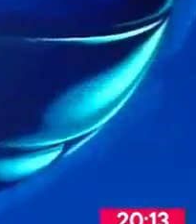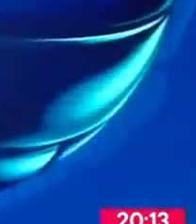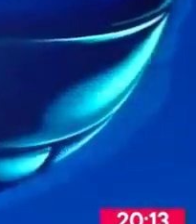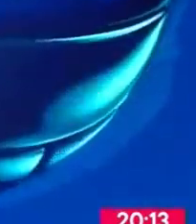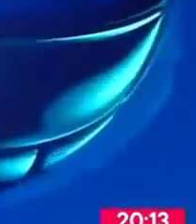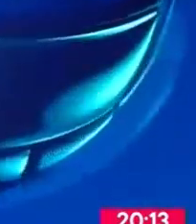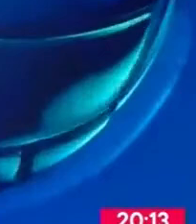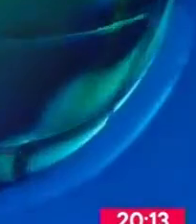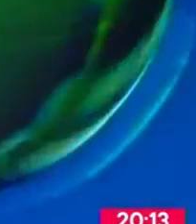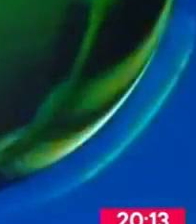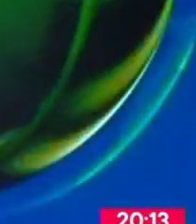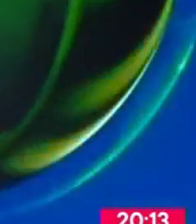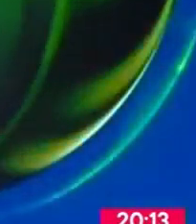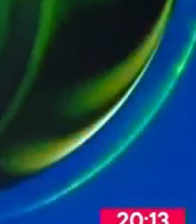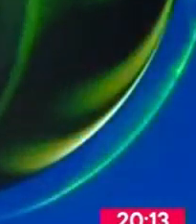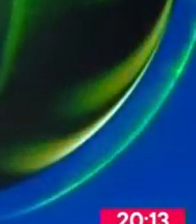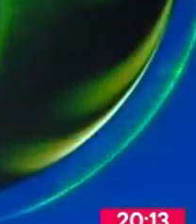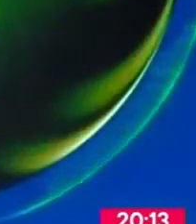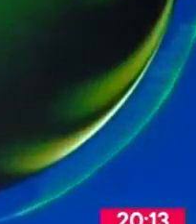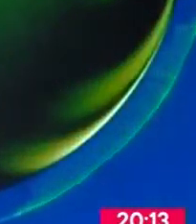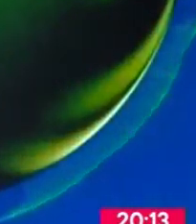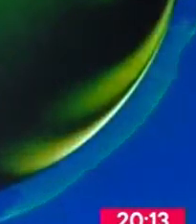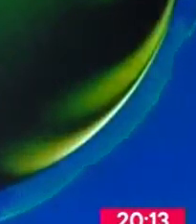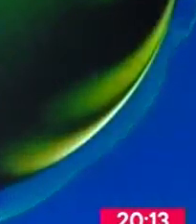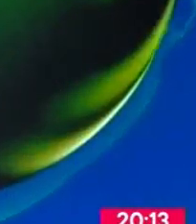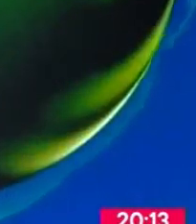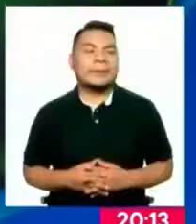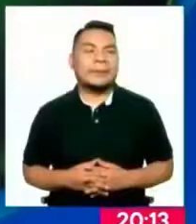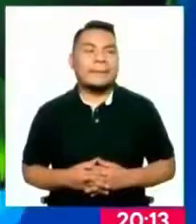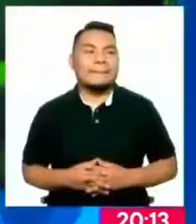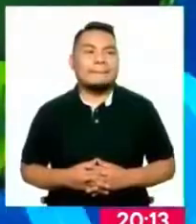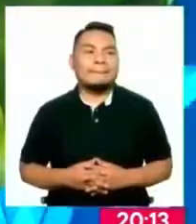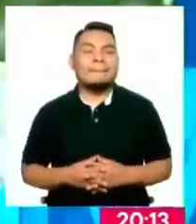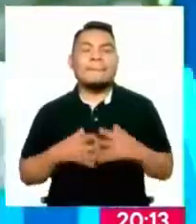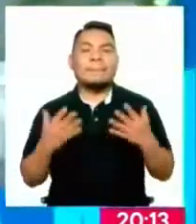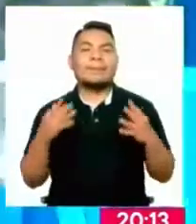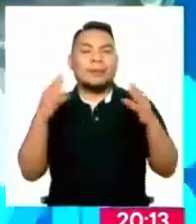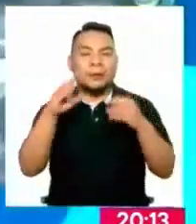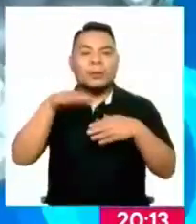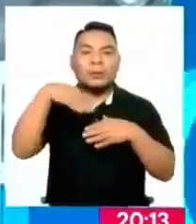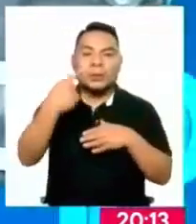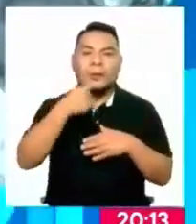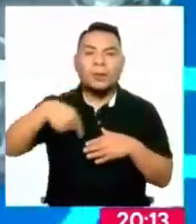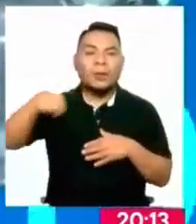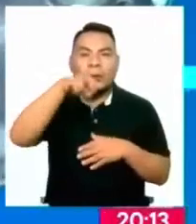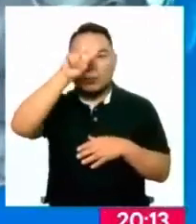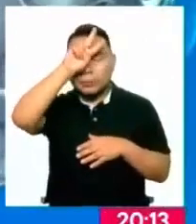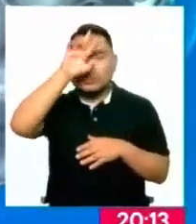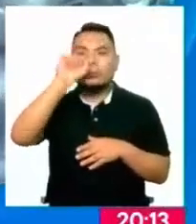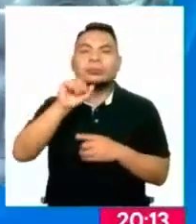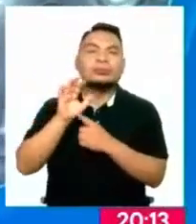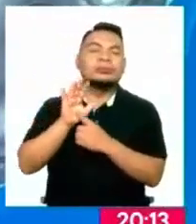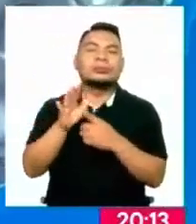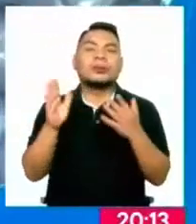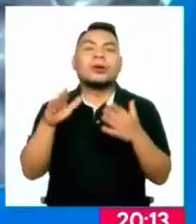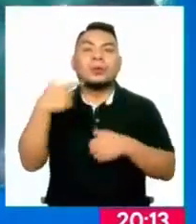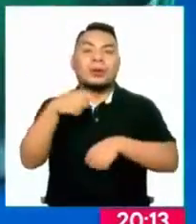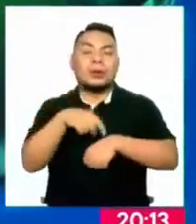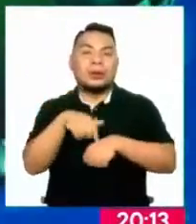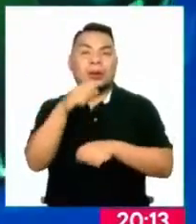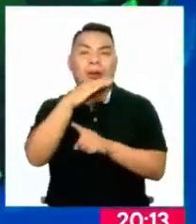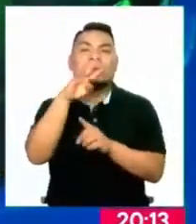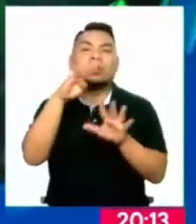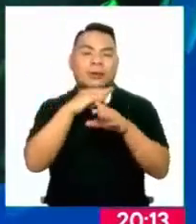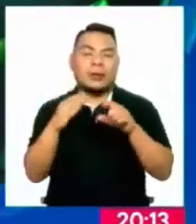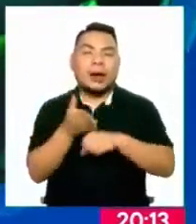Qatar sin repechaje de por medio. Nos vamos a las 9:30 de la noche, nos reencontramos con un programa A Todo Perú en